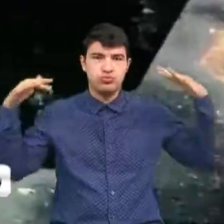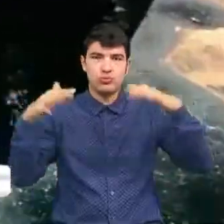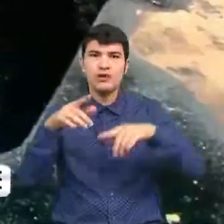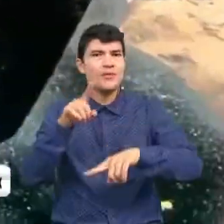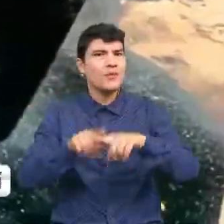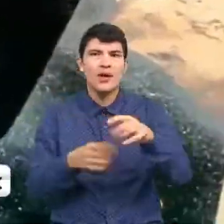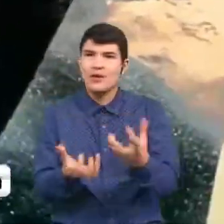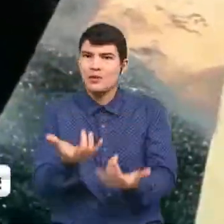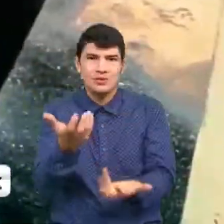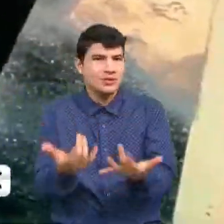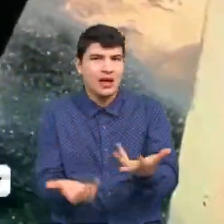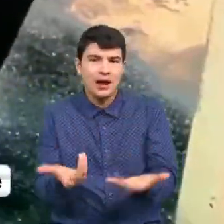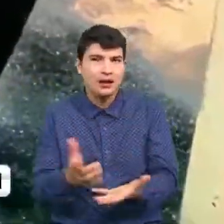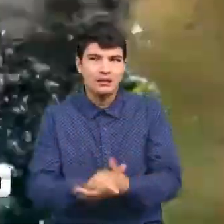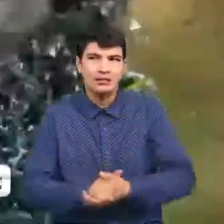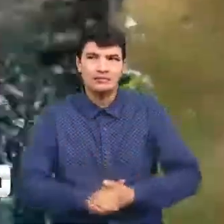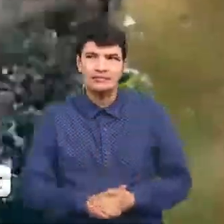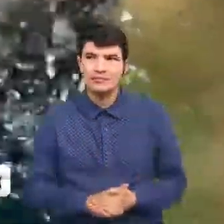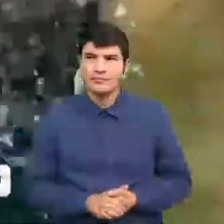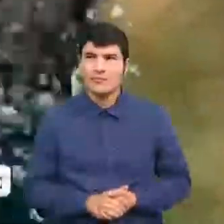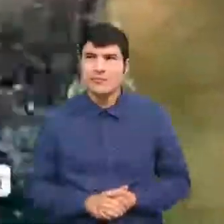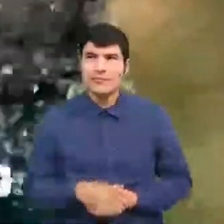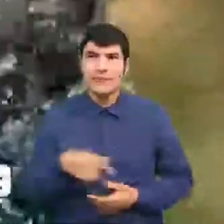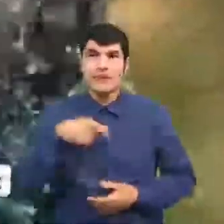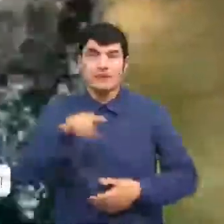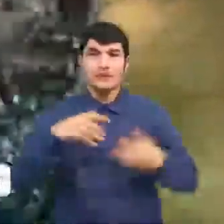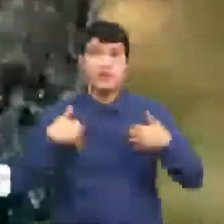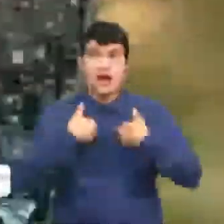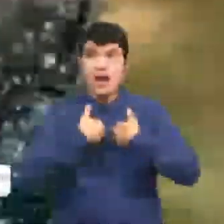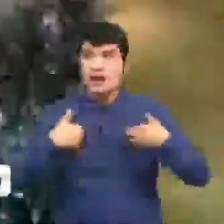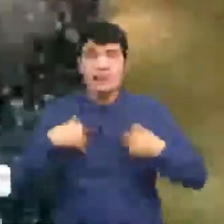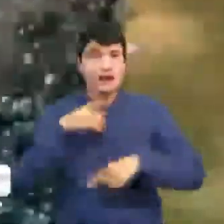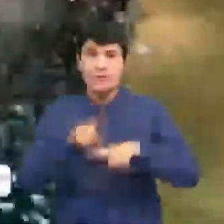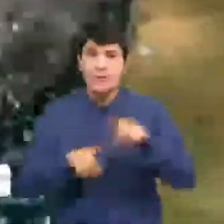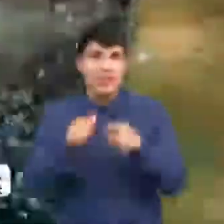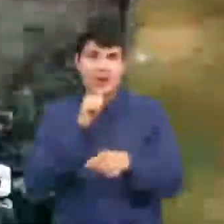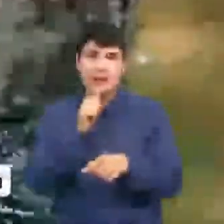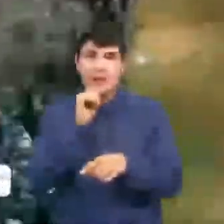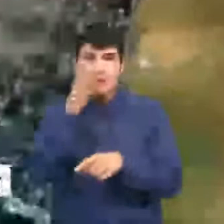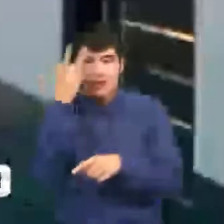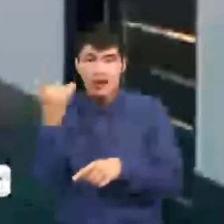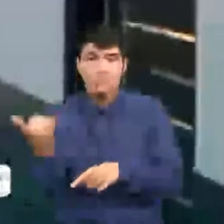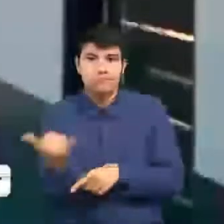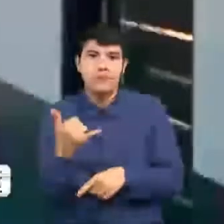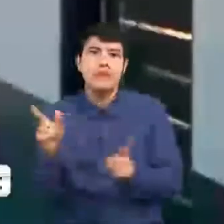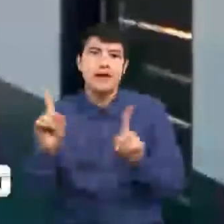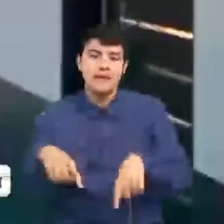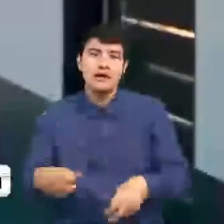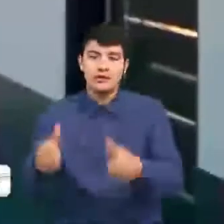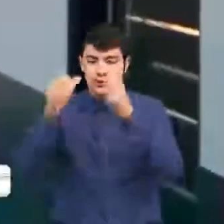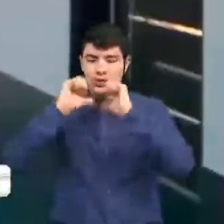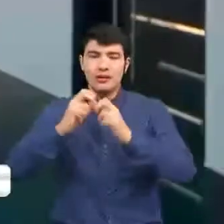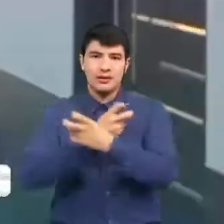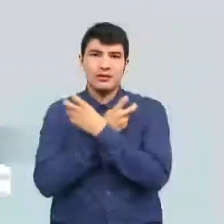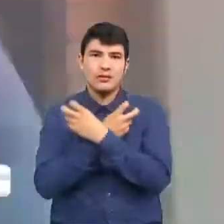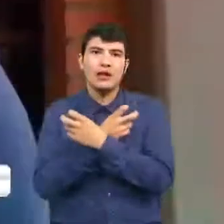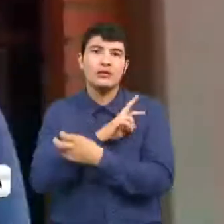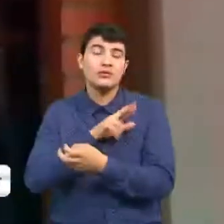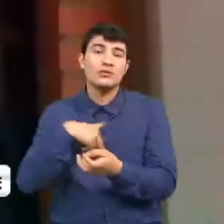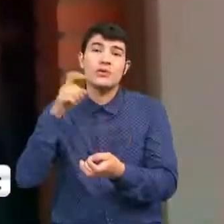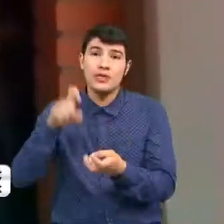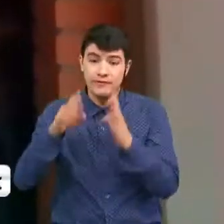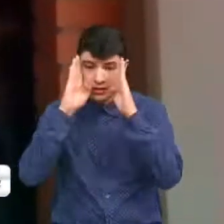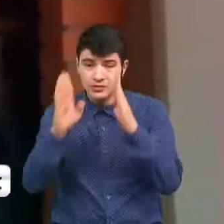cocinar y sus animales tampoco pueden beber esta agua ni estar ahí porque también se van a intoxicar es algo que hay que hacer de urgencia